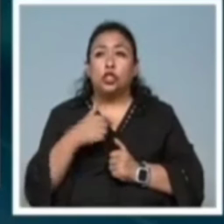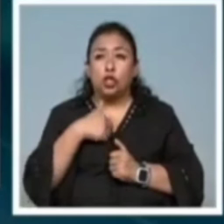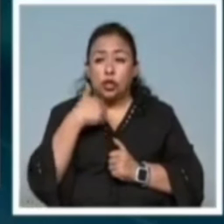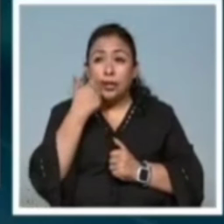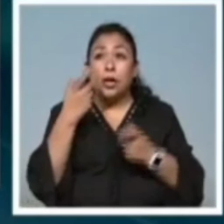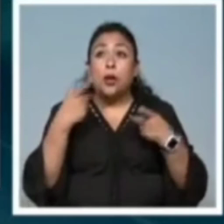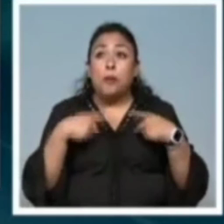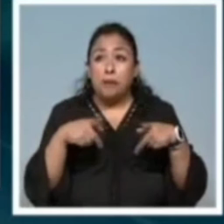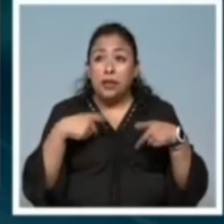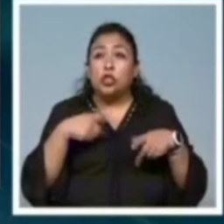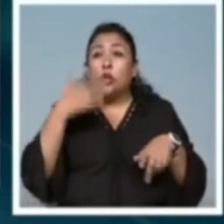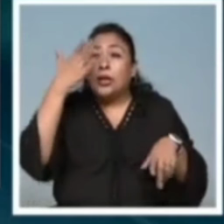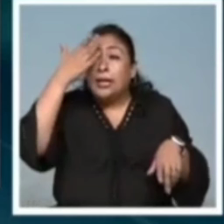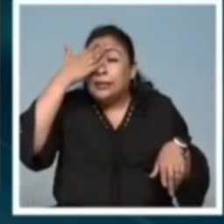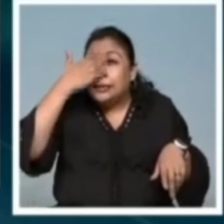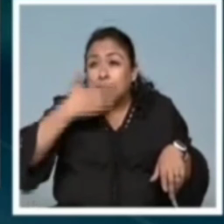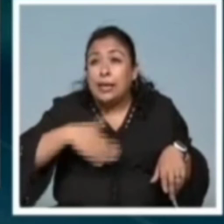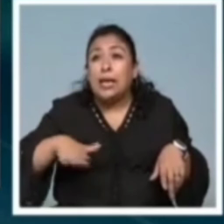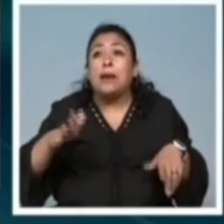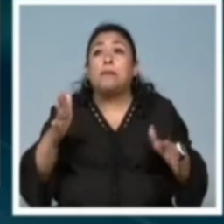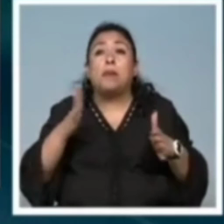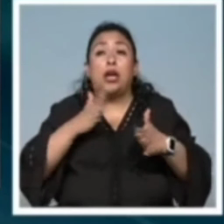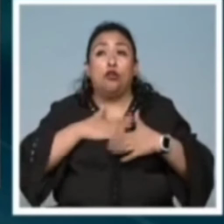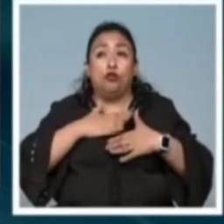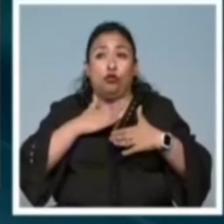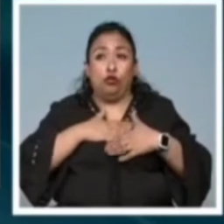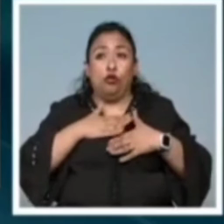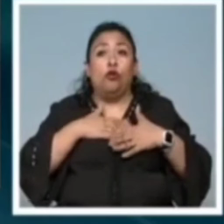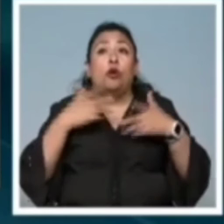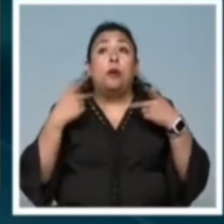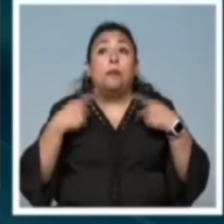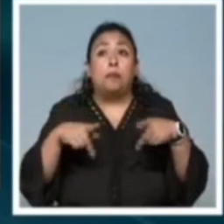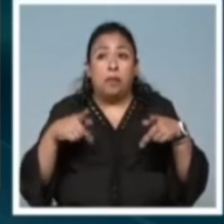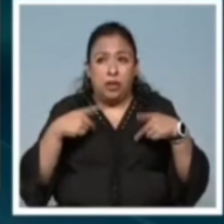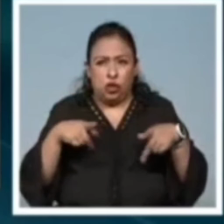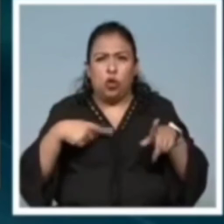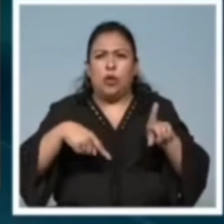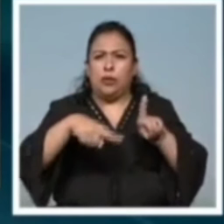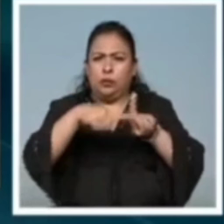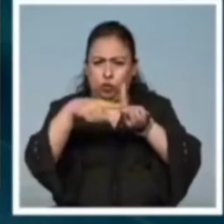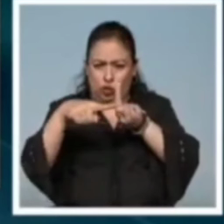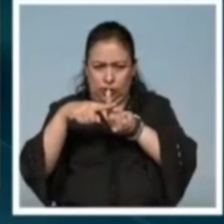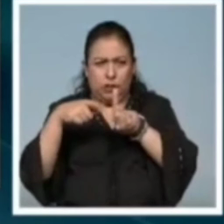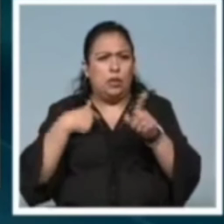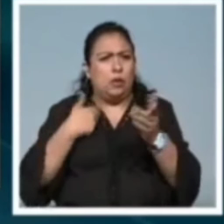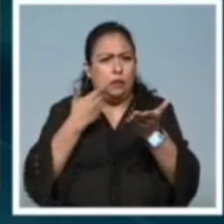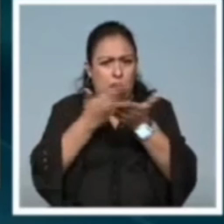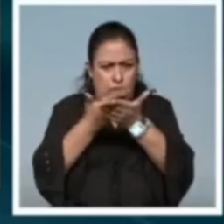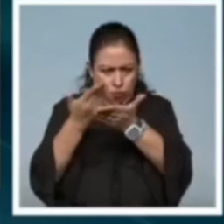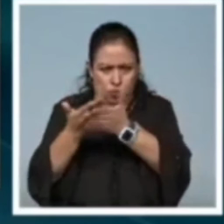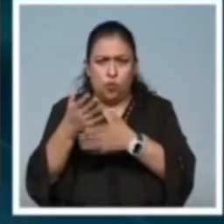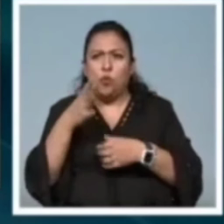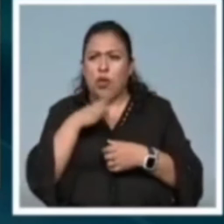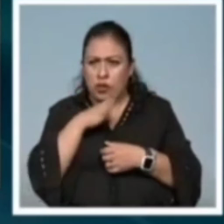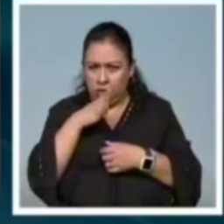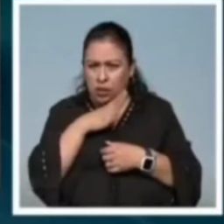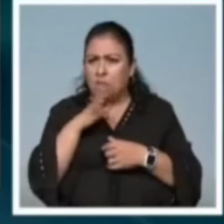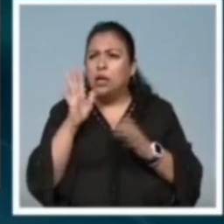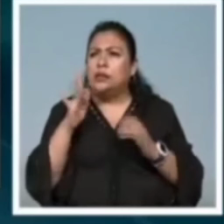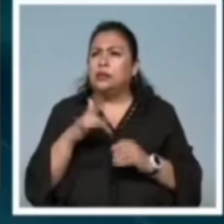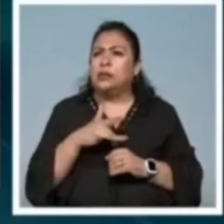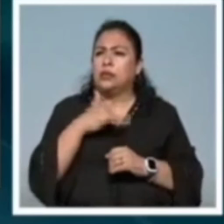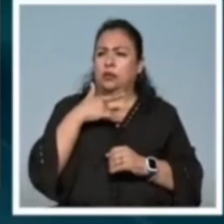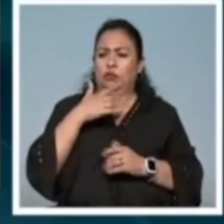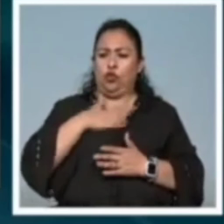quiero que la gente se dé cuenta de que somos personas positivas y propositivas, de que nos